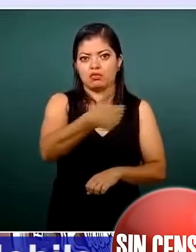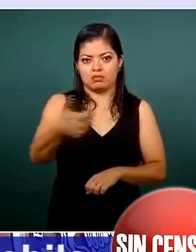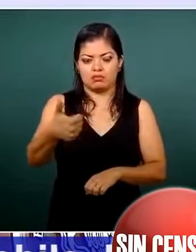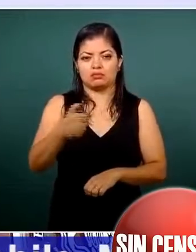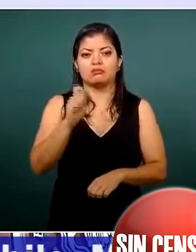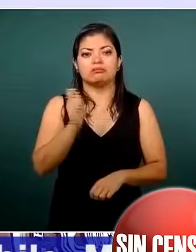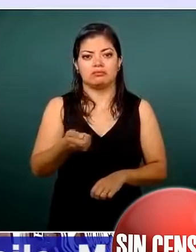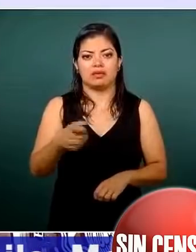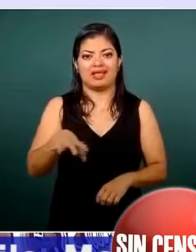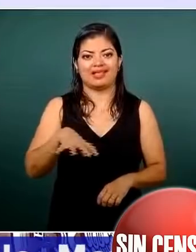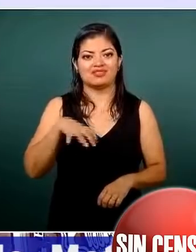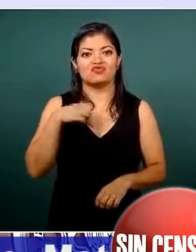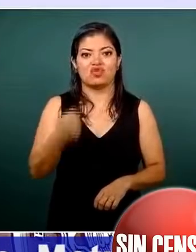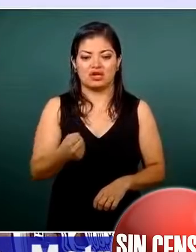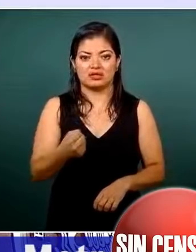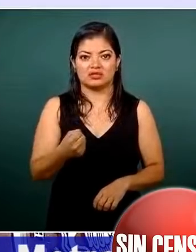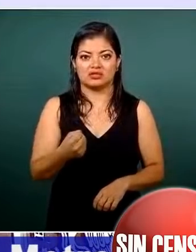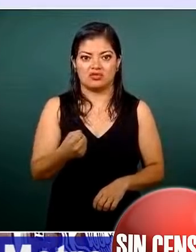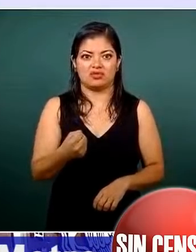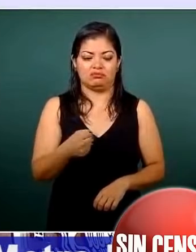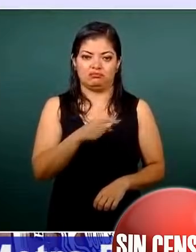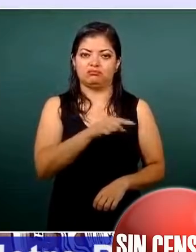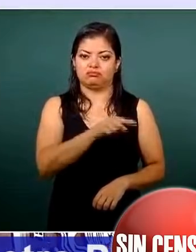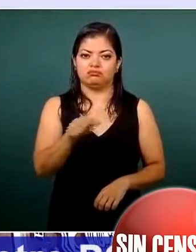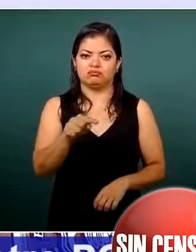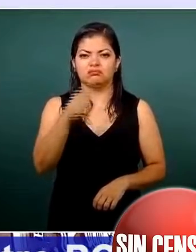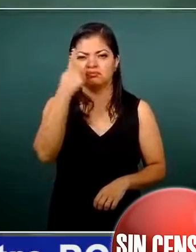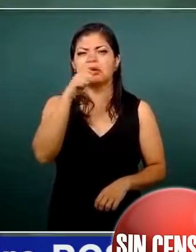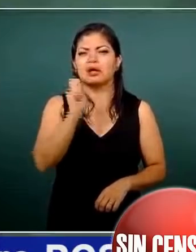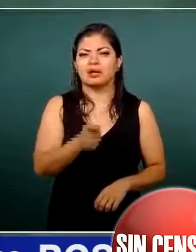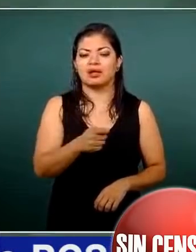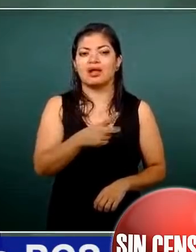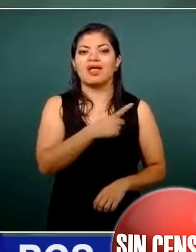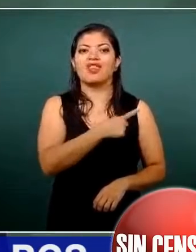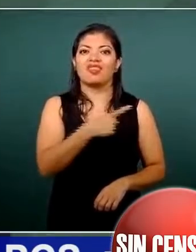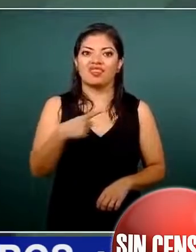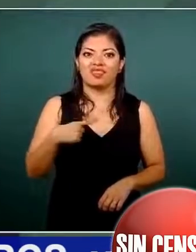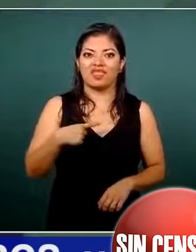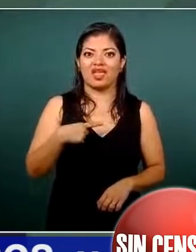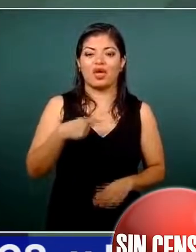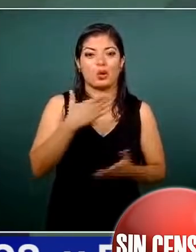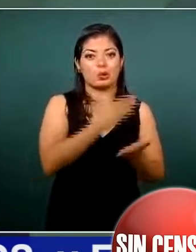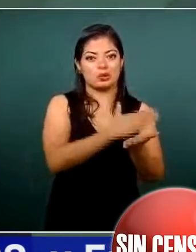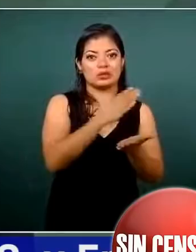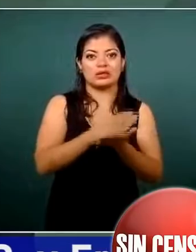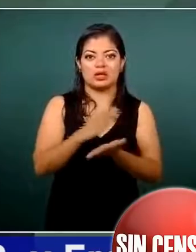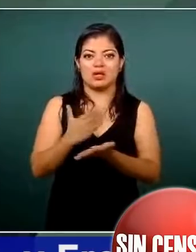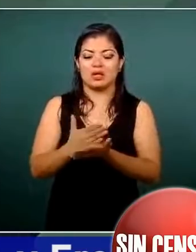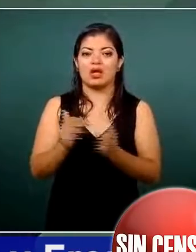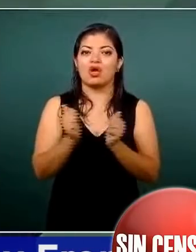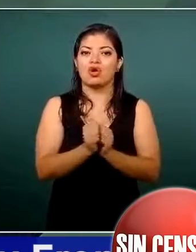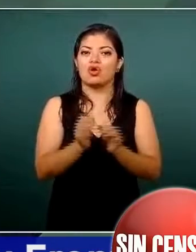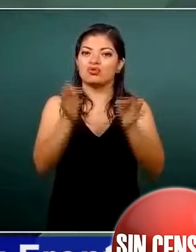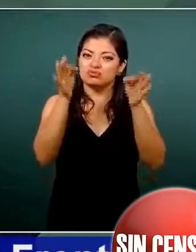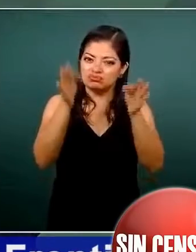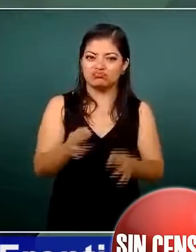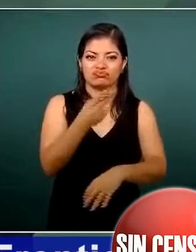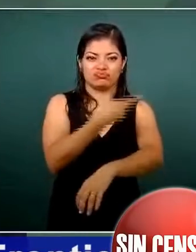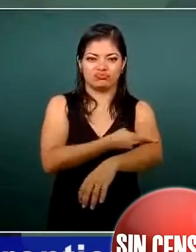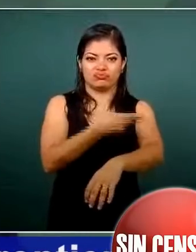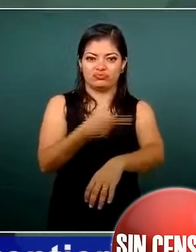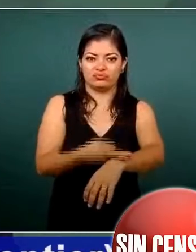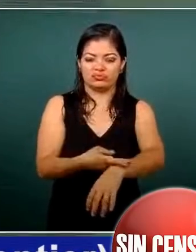para enfrentar el problema de la deuda de manera legítima. Le solicitan